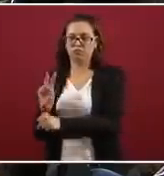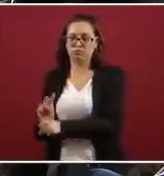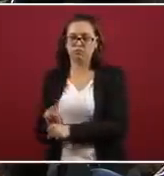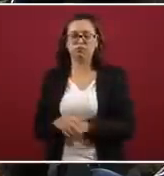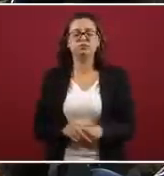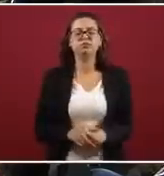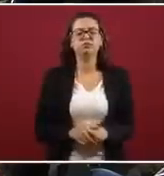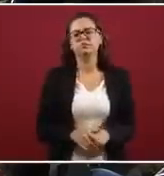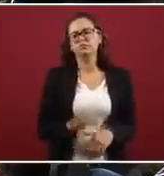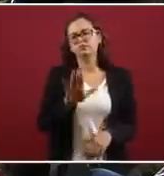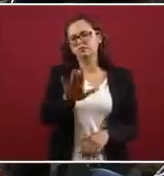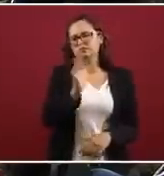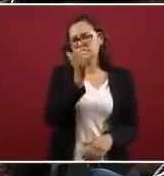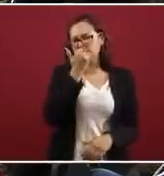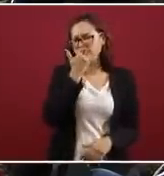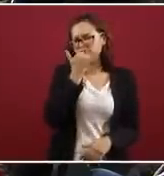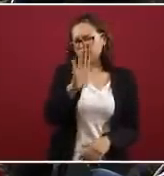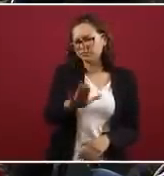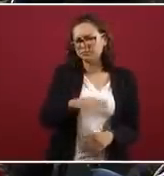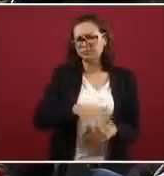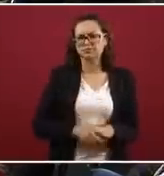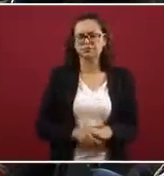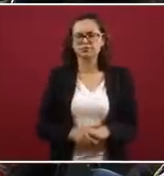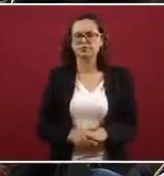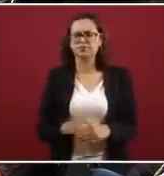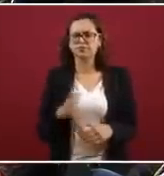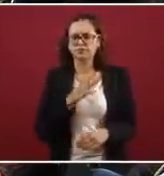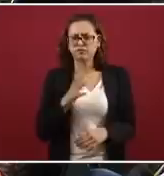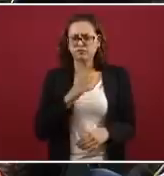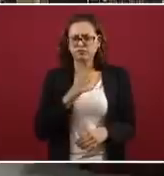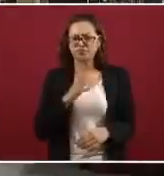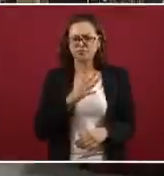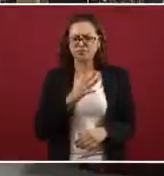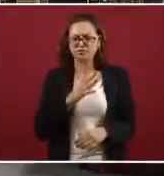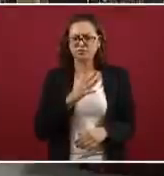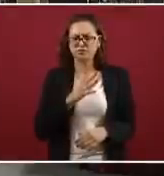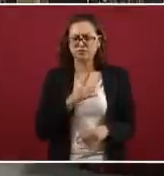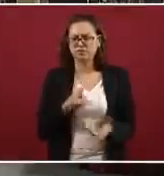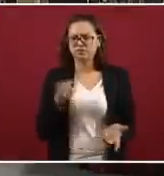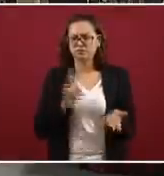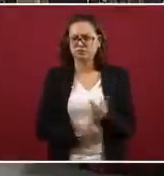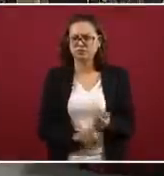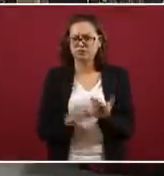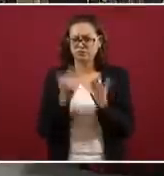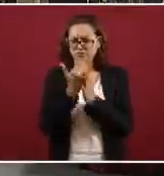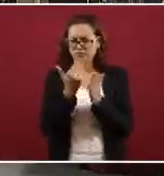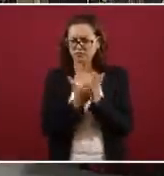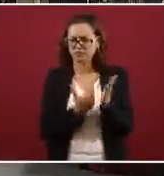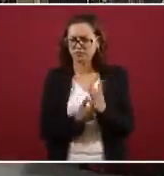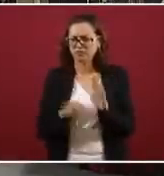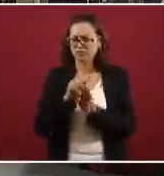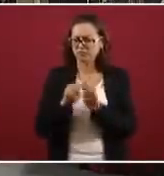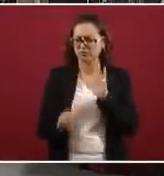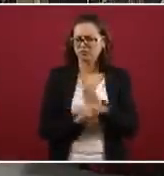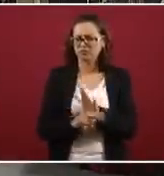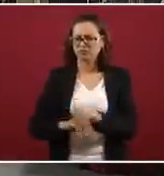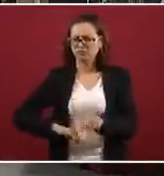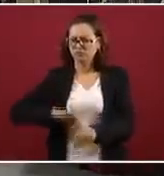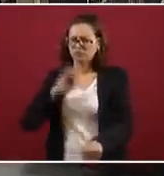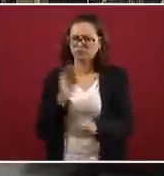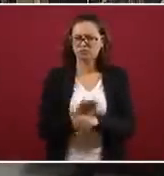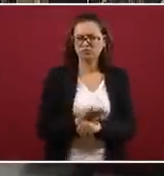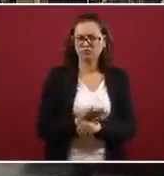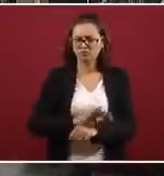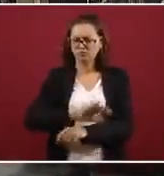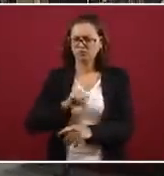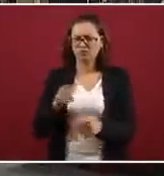posibilidad de que se encuentre una norma que, digamos, le dé certeza a los empresarios con el troquelado, con el